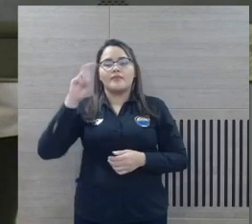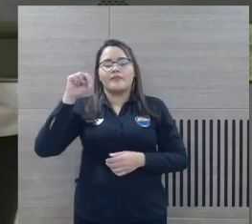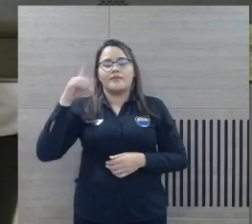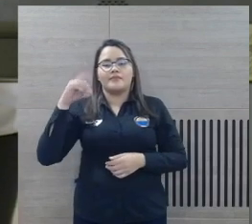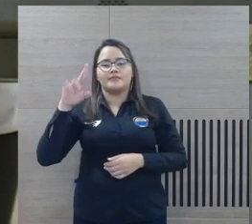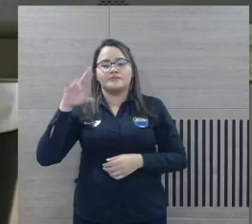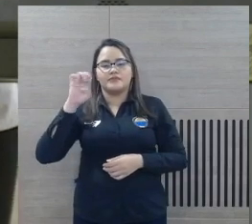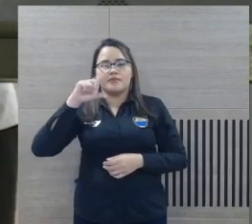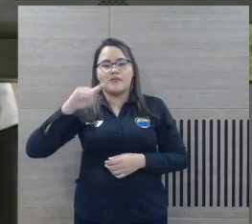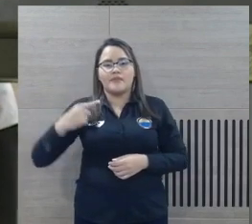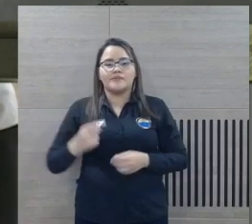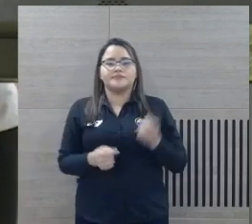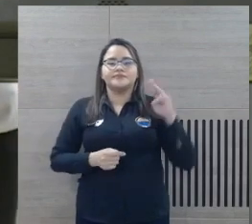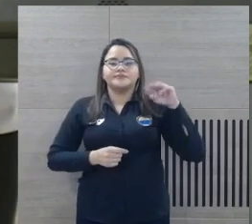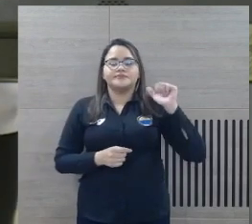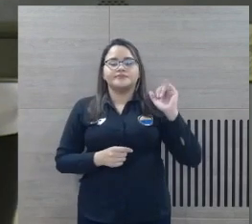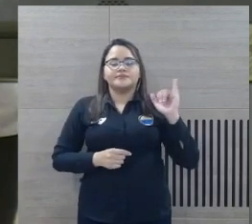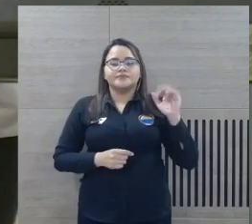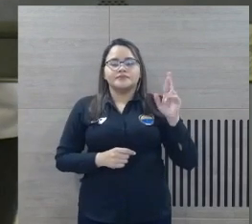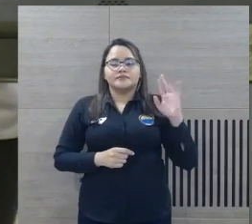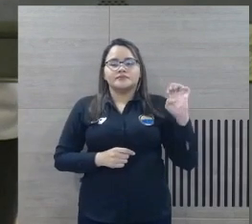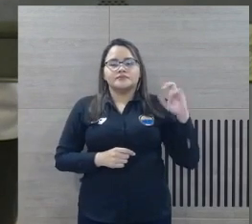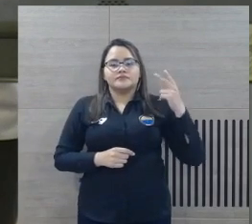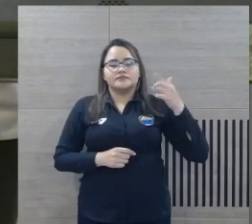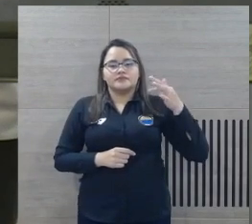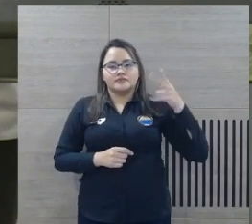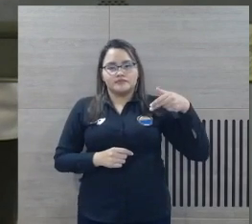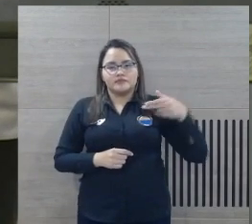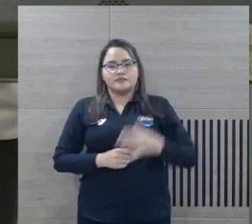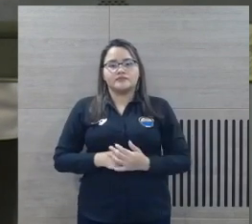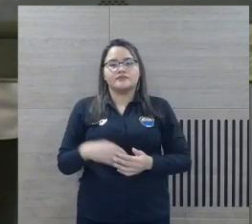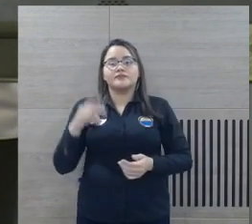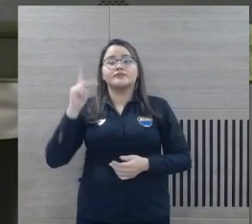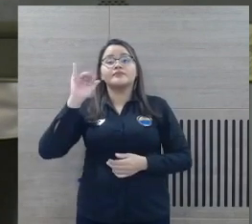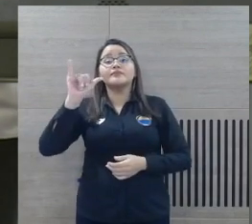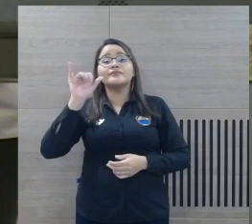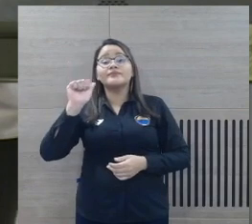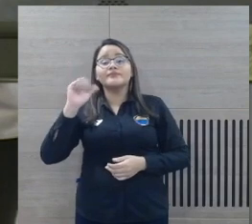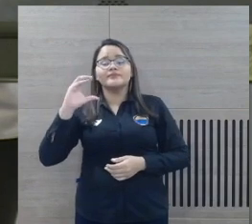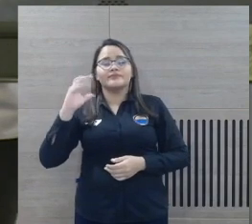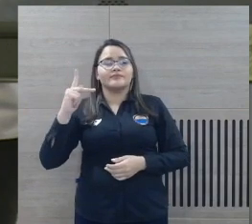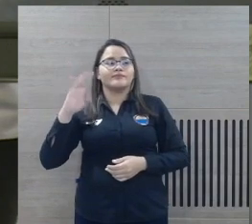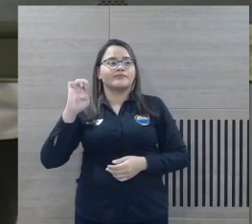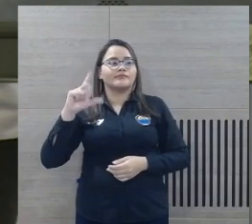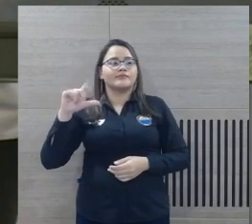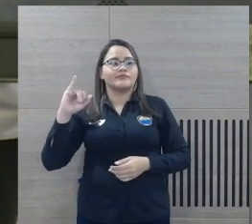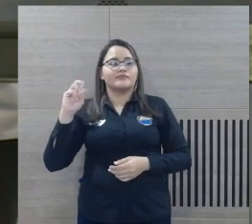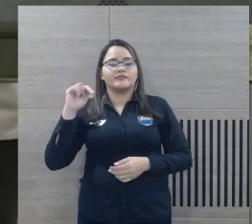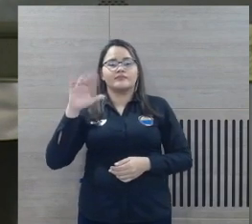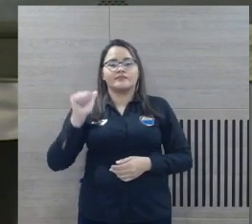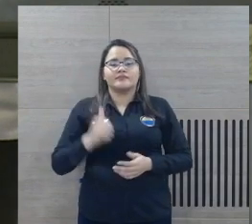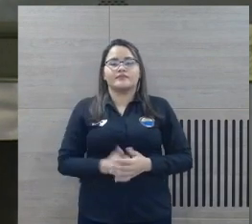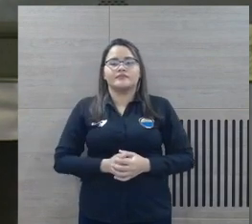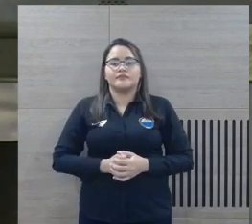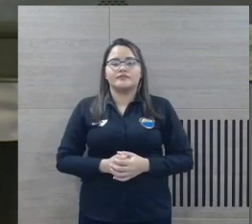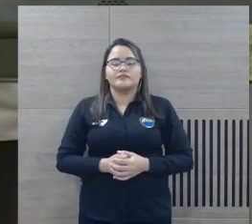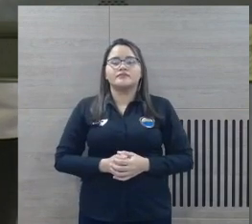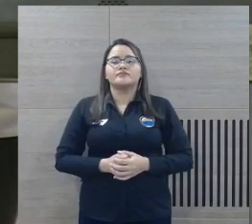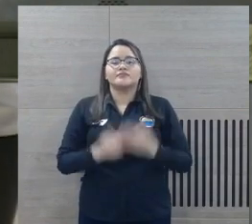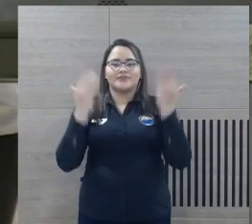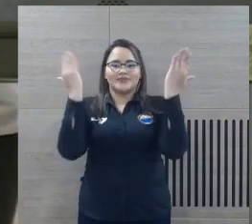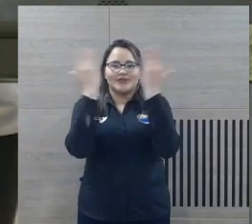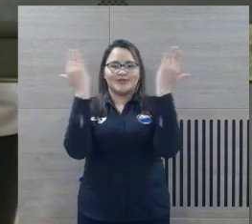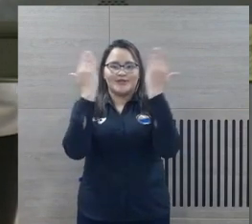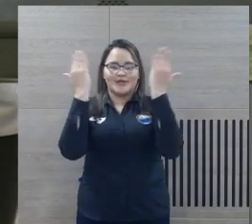Guerrero. Jacqueline Navarro Castro. Realizador de cine y audiovisuales. Osmar Manuel Fontalvo Jaramillo.